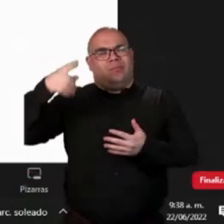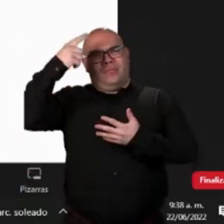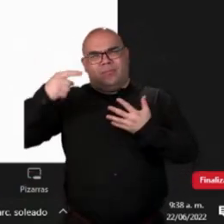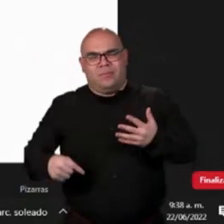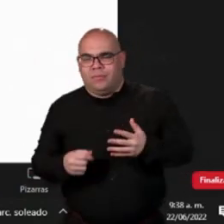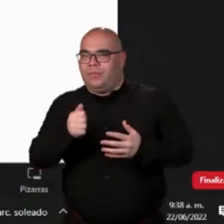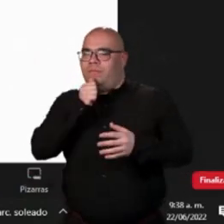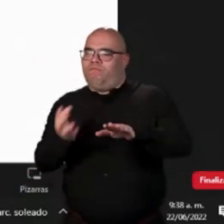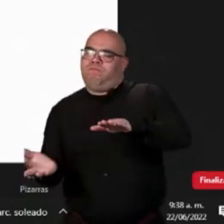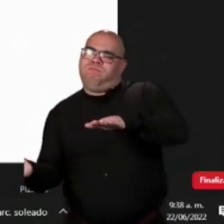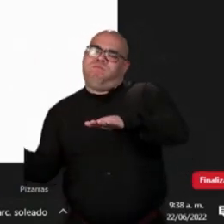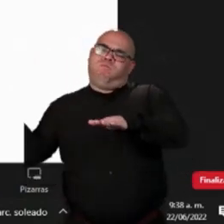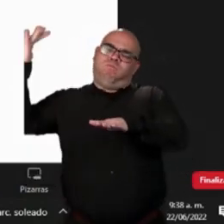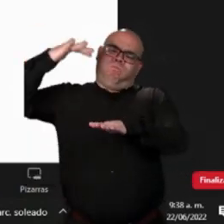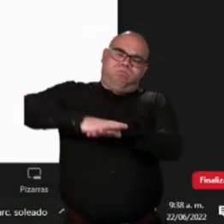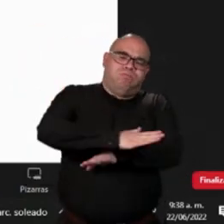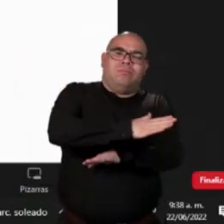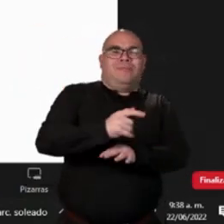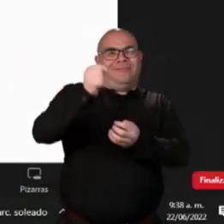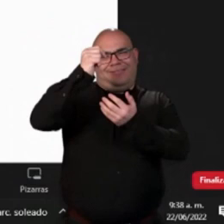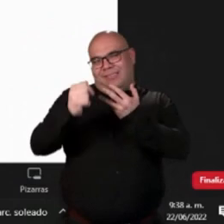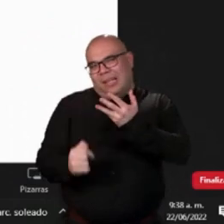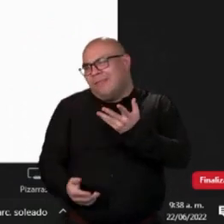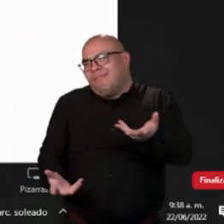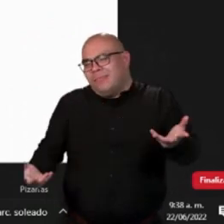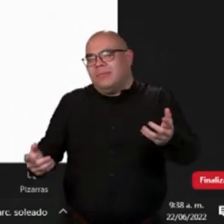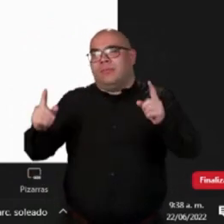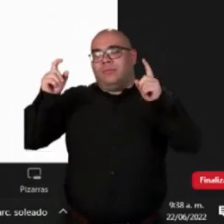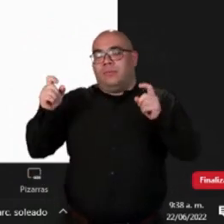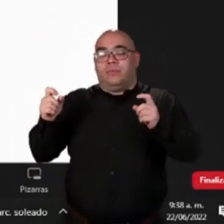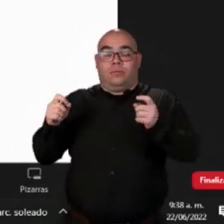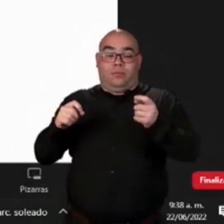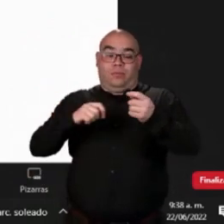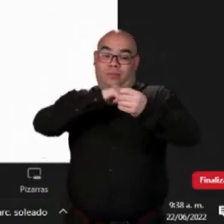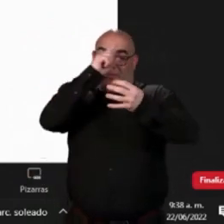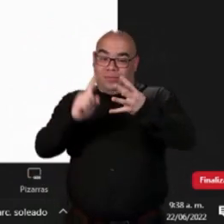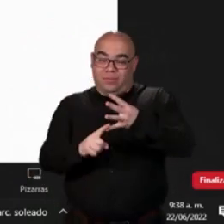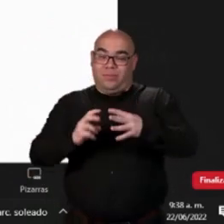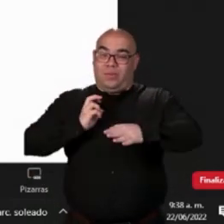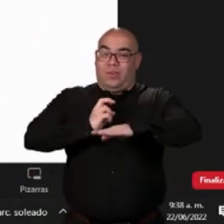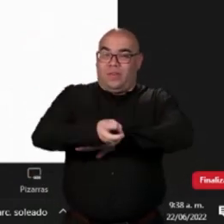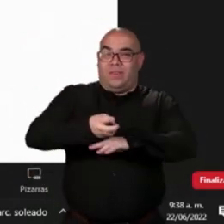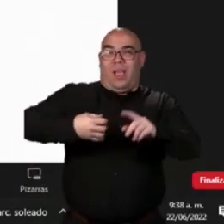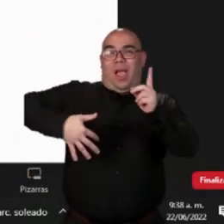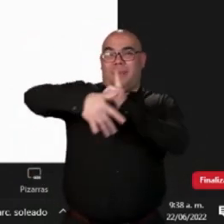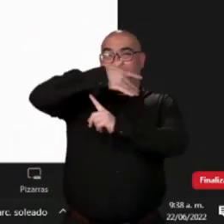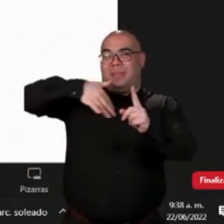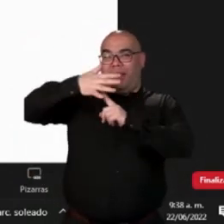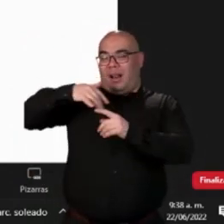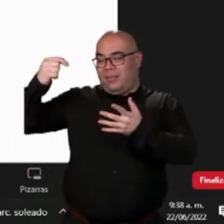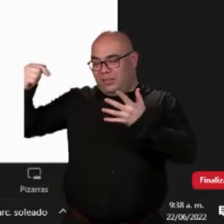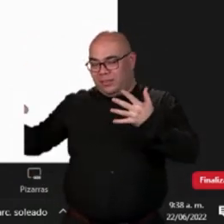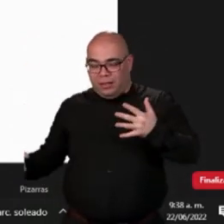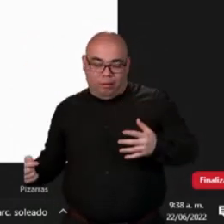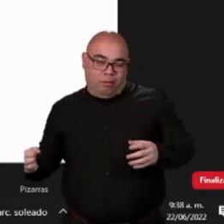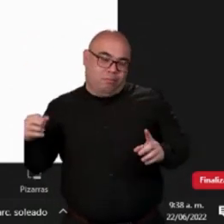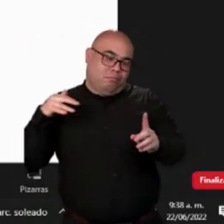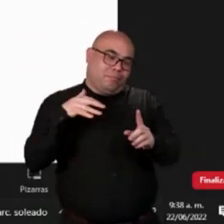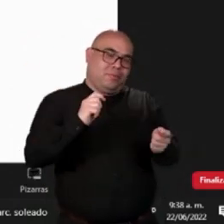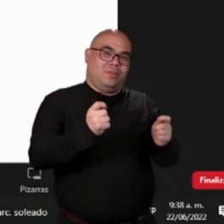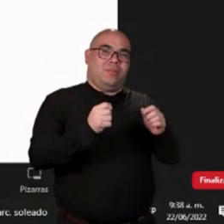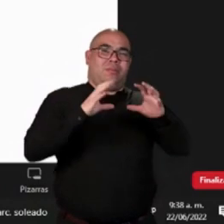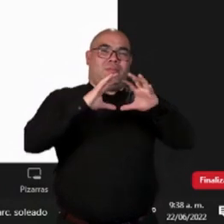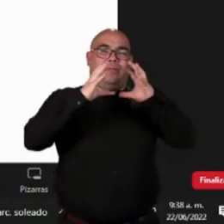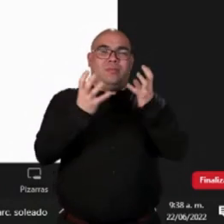recurrentes en algunas zonas de América Latina y todos los conflictos ambientales que causará el cambio climático,